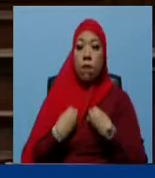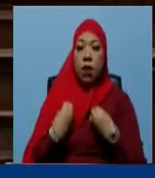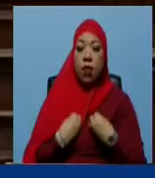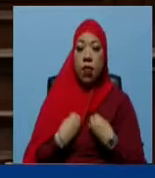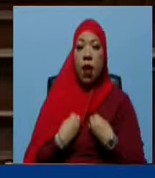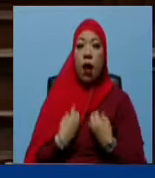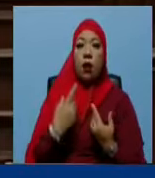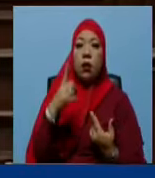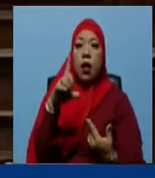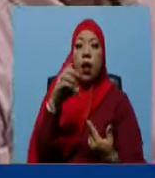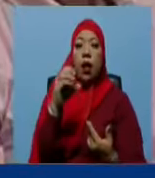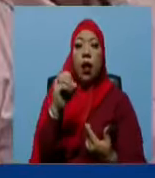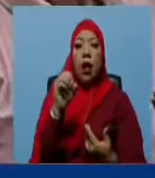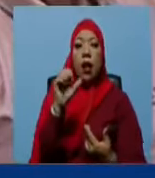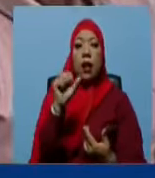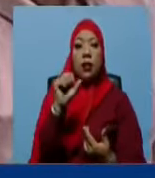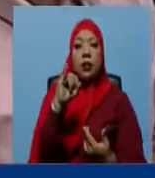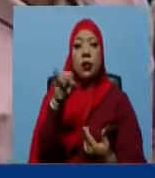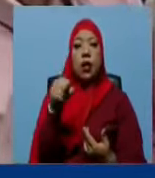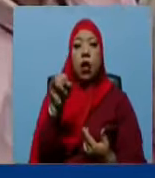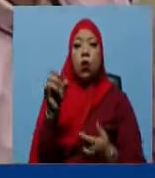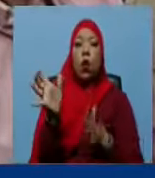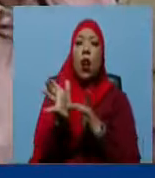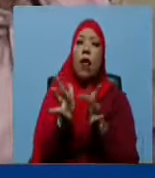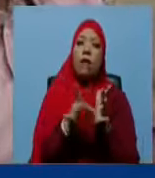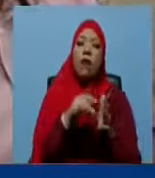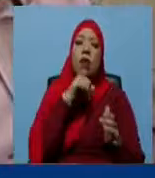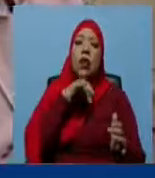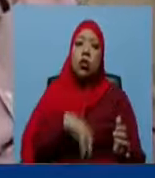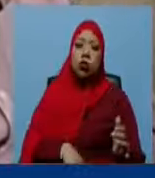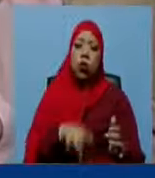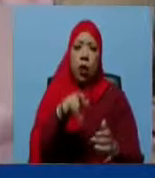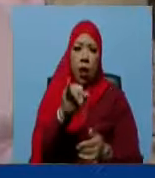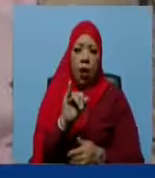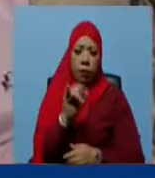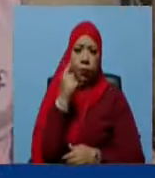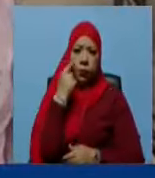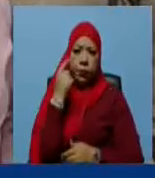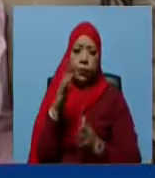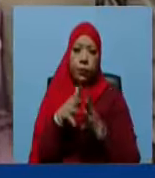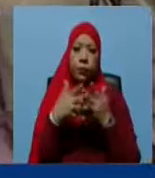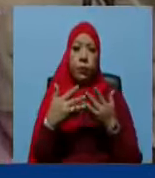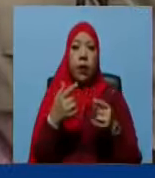Es el ejemplo del buen samaritano, el que hace cosas buenas en la vida, pero